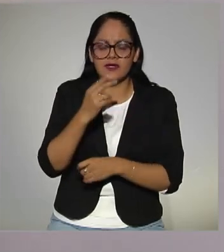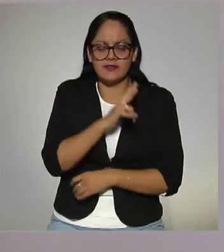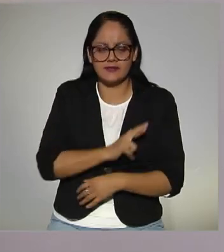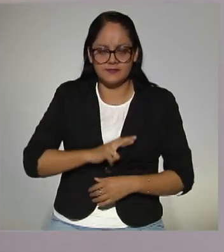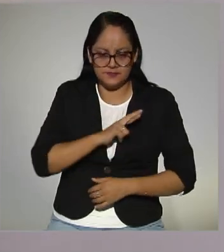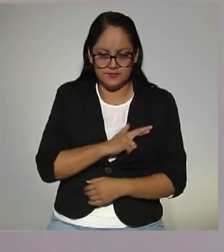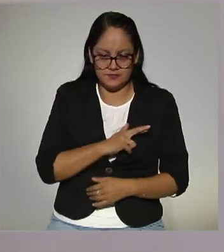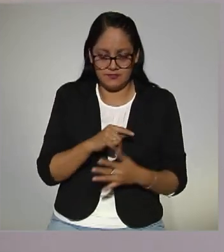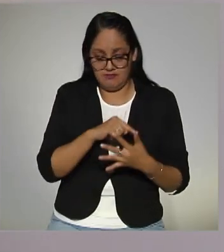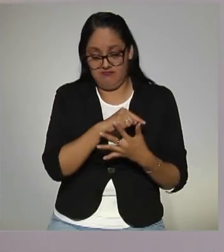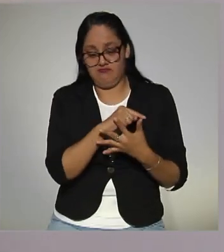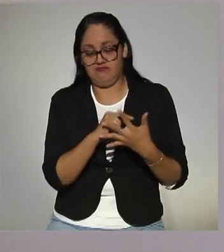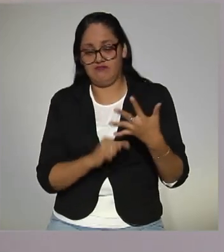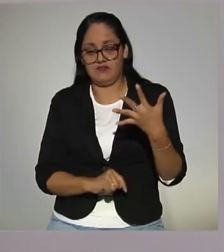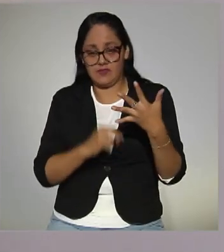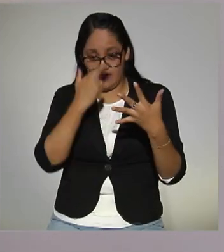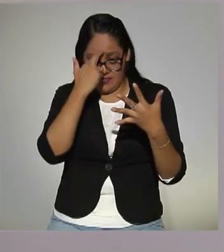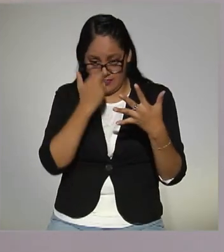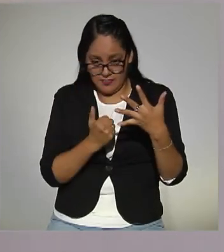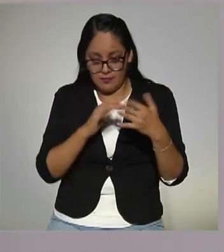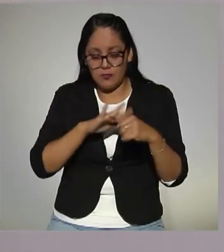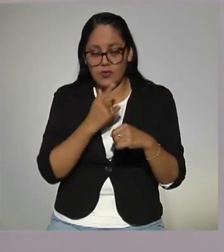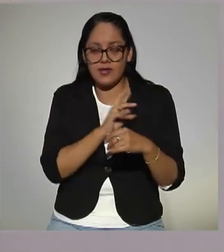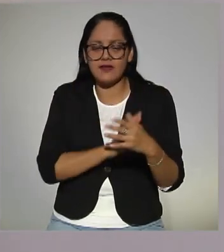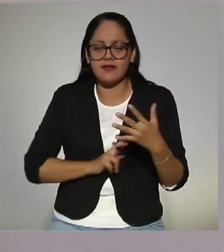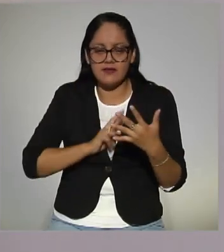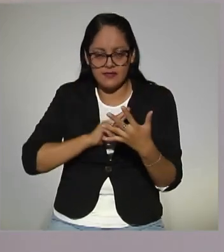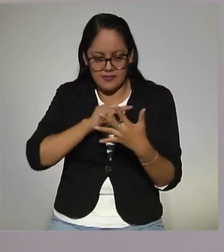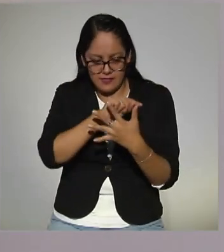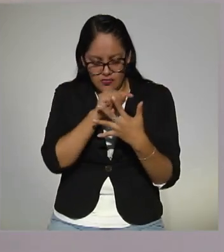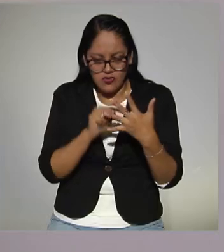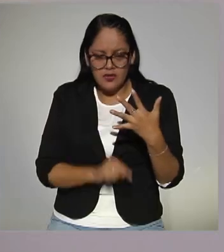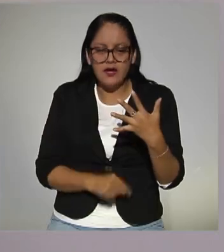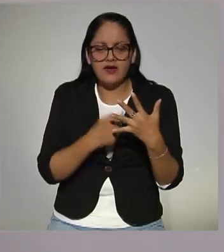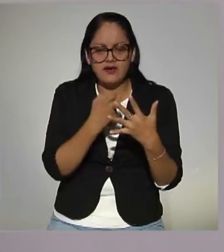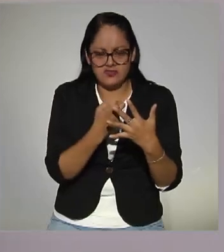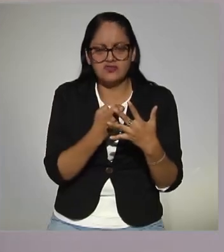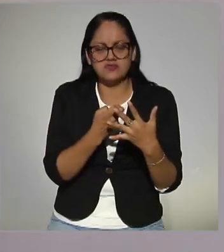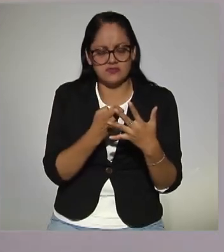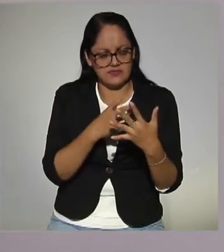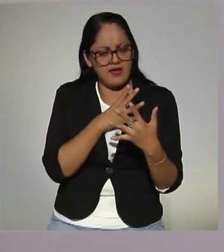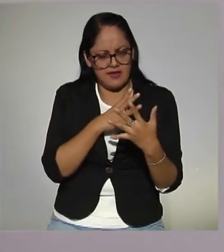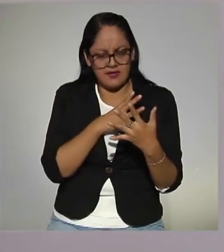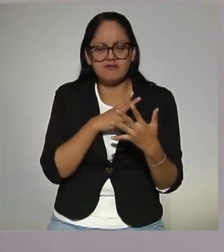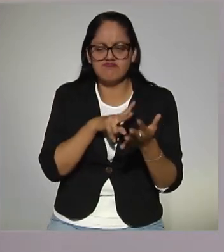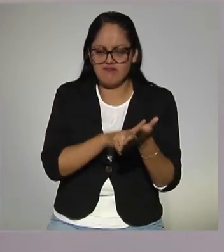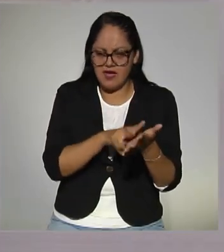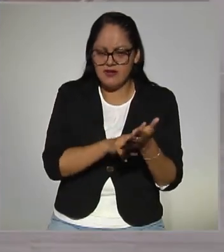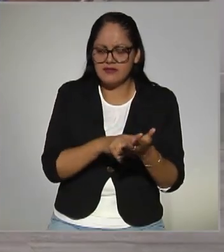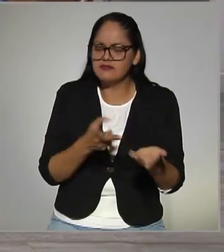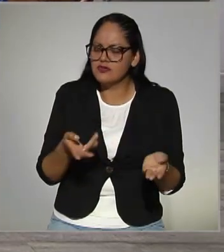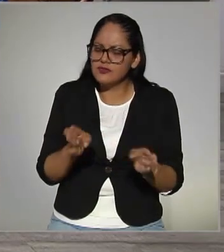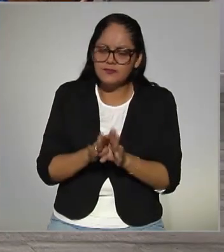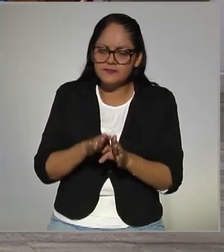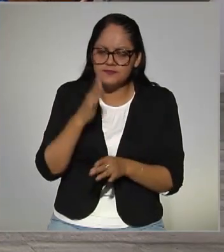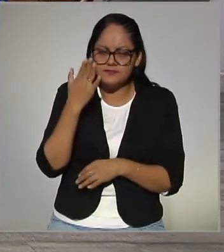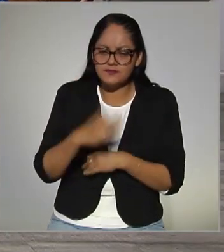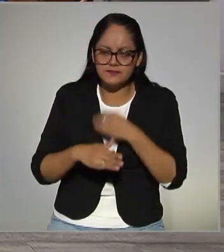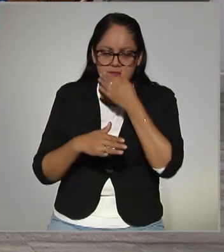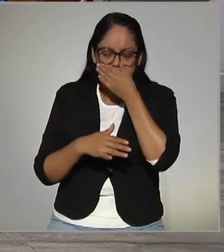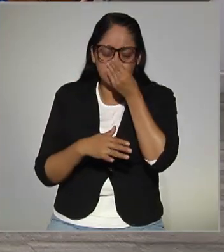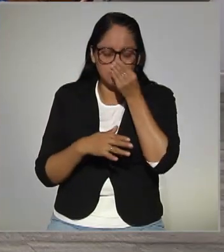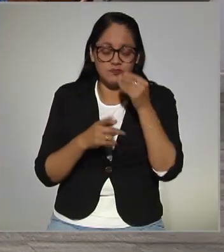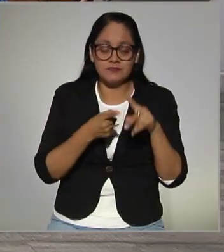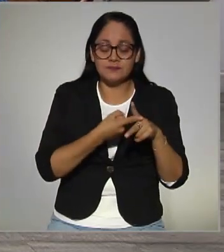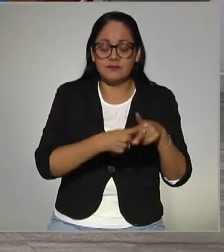Todas las razones caben, todas las razones son válidas. ¿Cómo podemos ubicar el